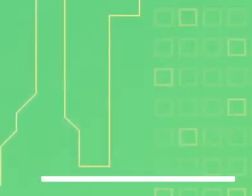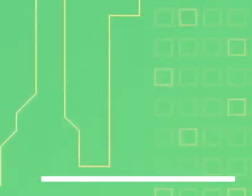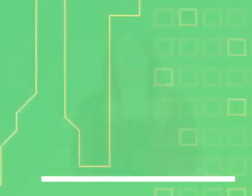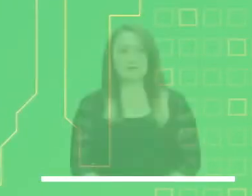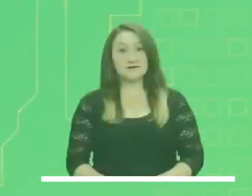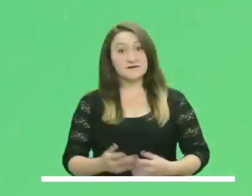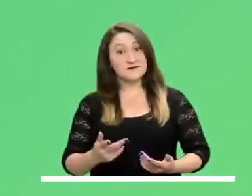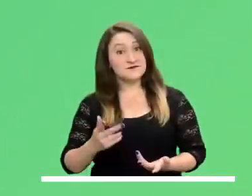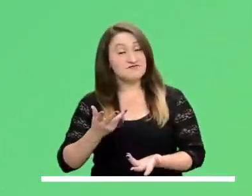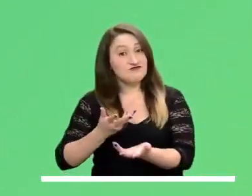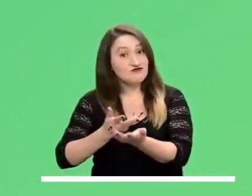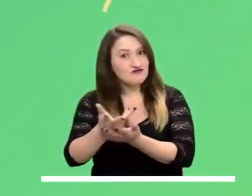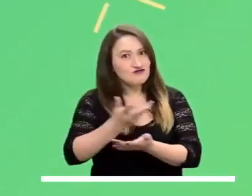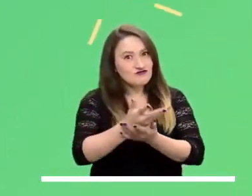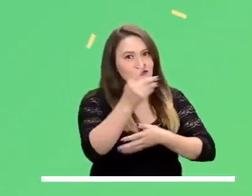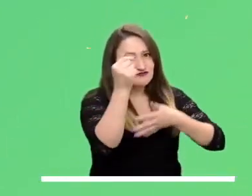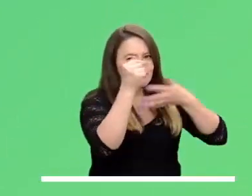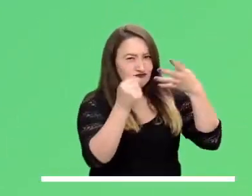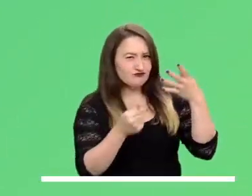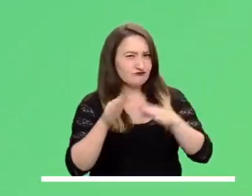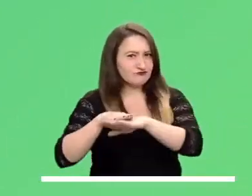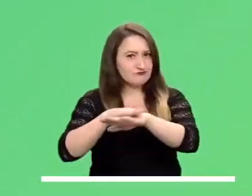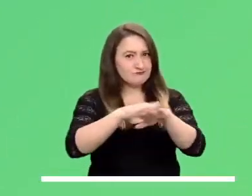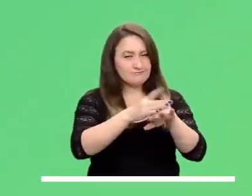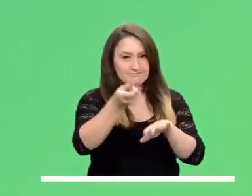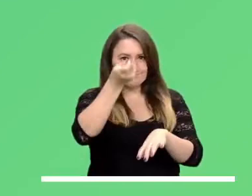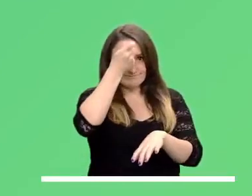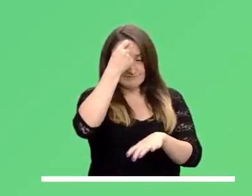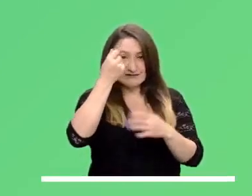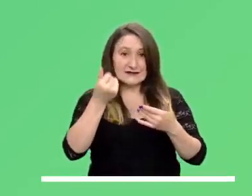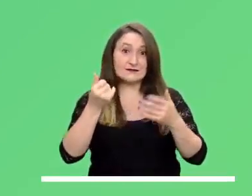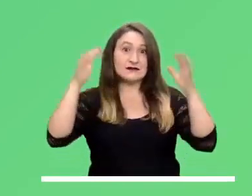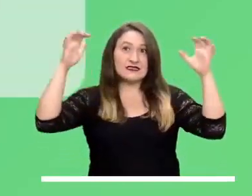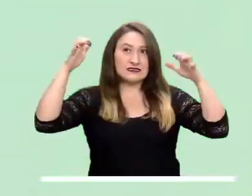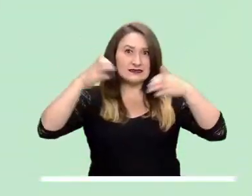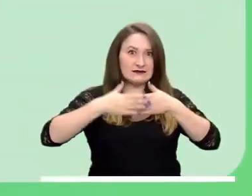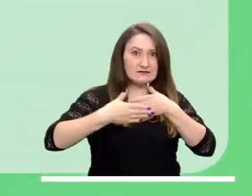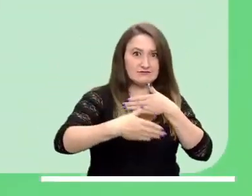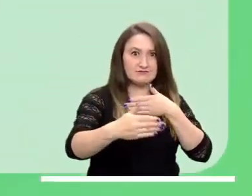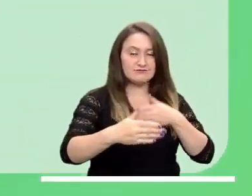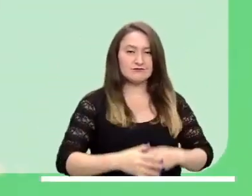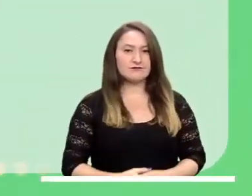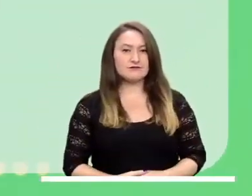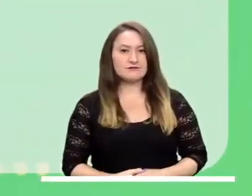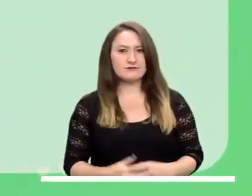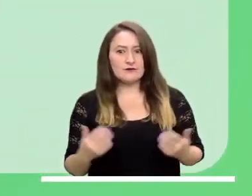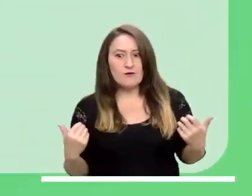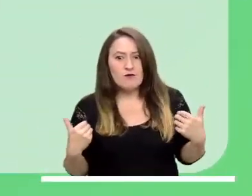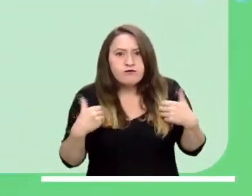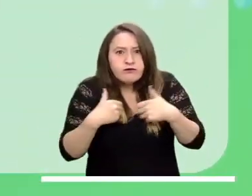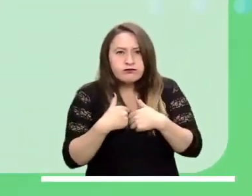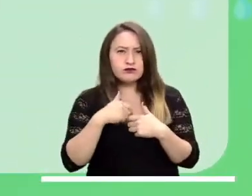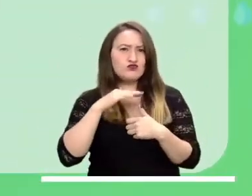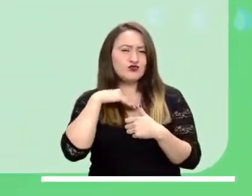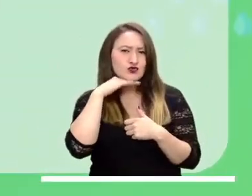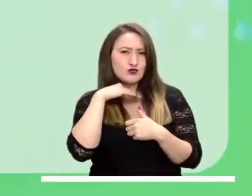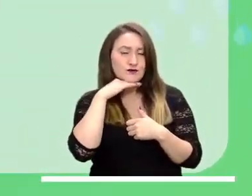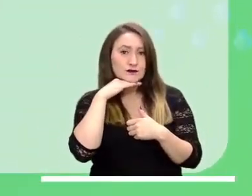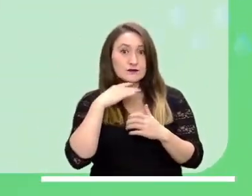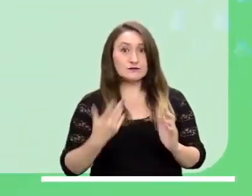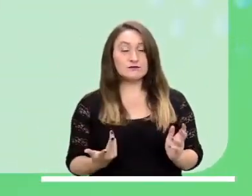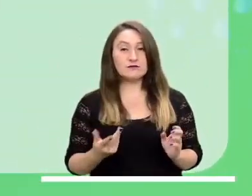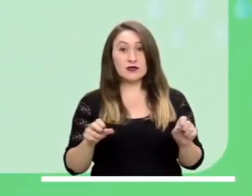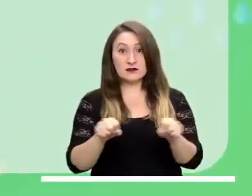Meta. Estas son algunas recomendaciones para tener en cuenta durante esta temporada de lluvias. Procure estar bien